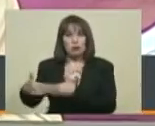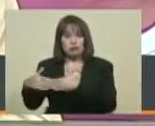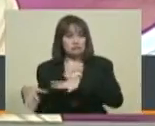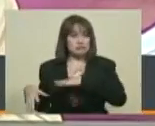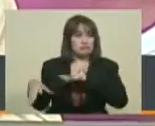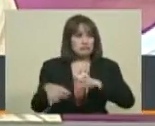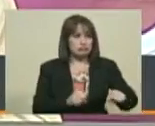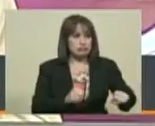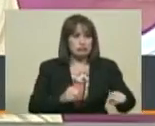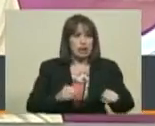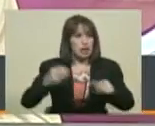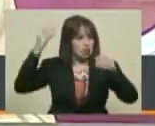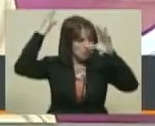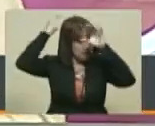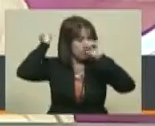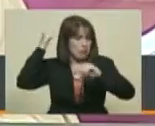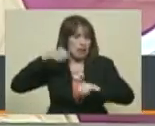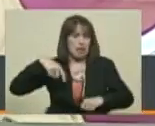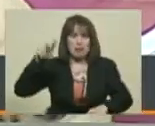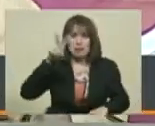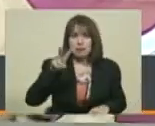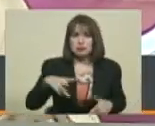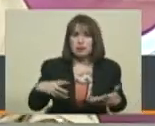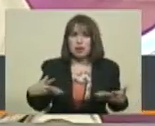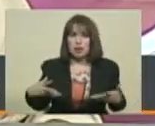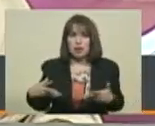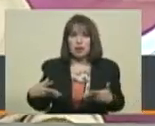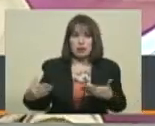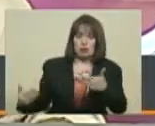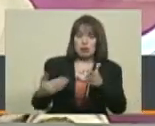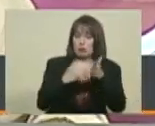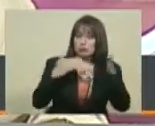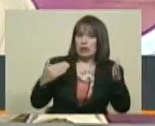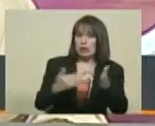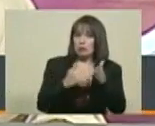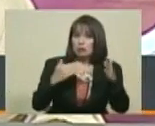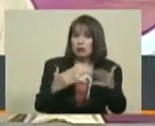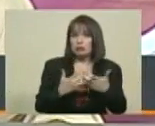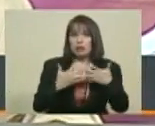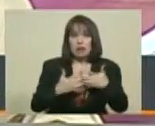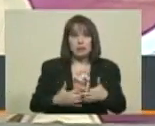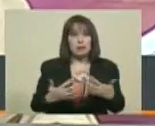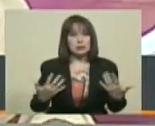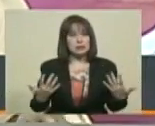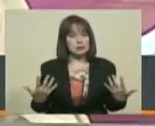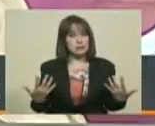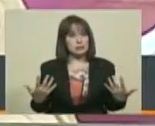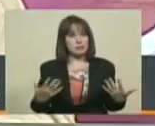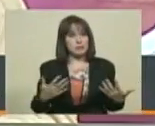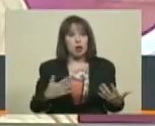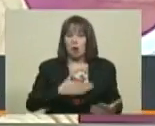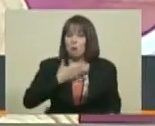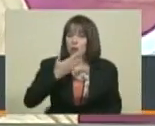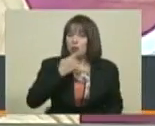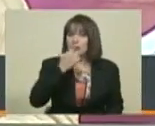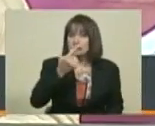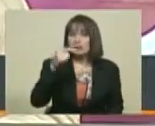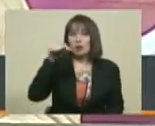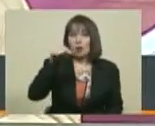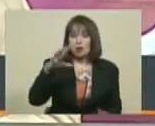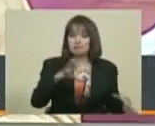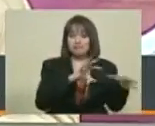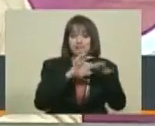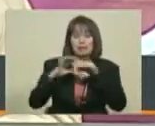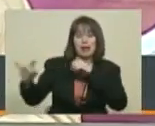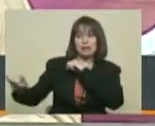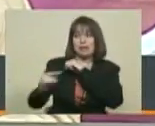la Embajada del Imperio Gringo en Venezuela. Yo puedo decirlo hoy, que la corrupción fue de mano de la